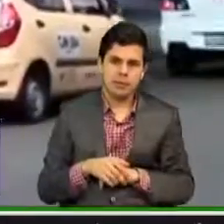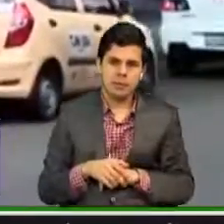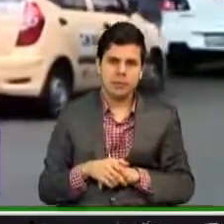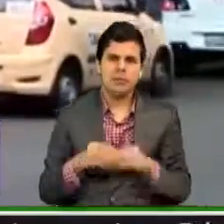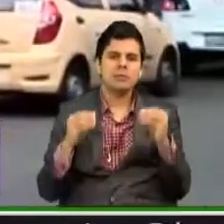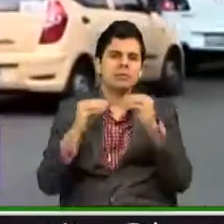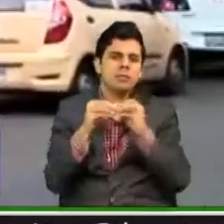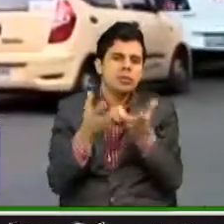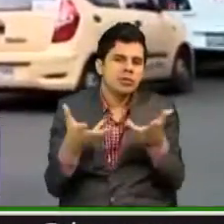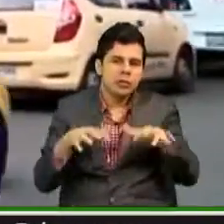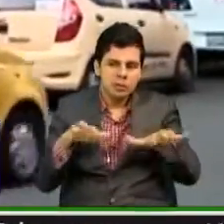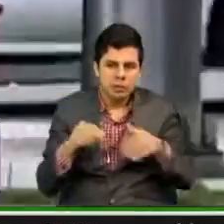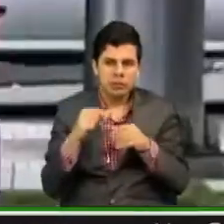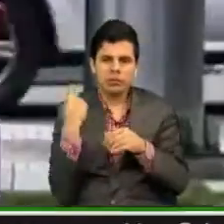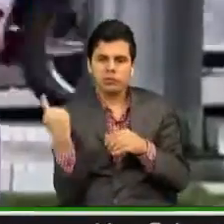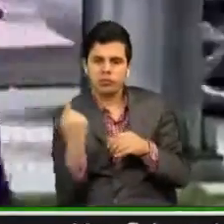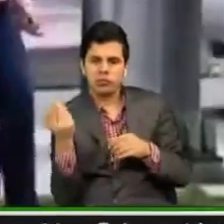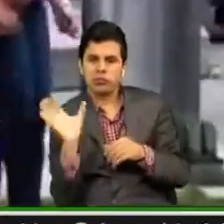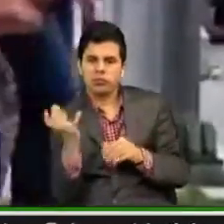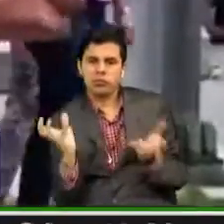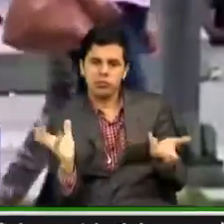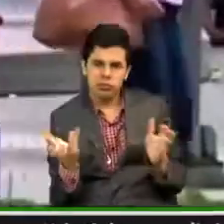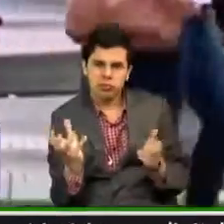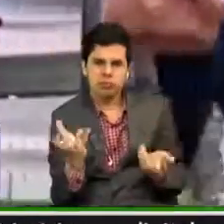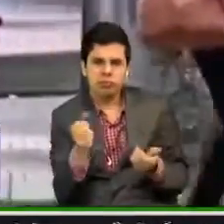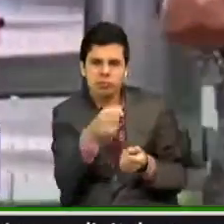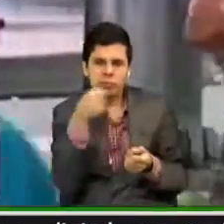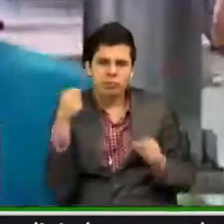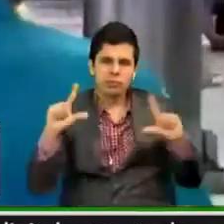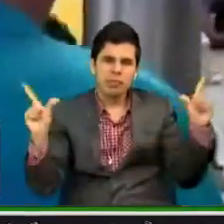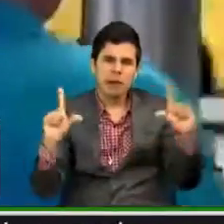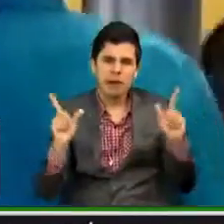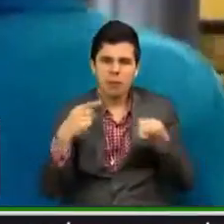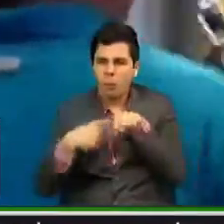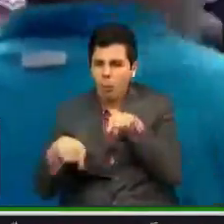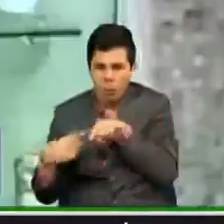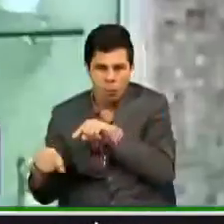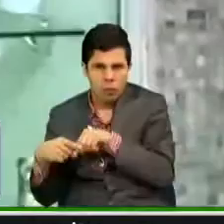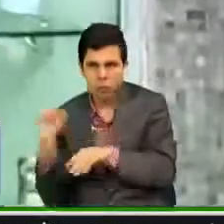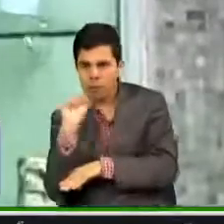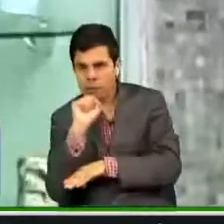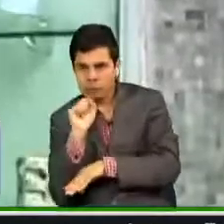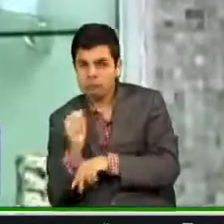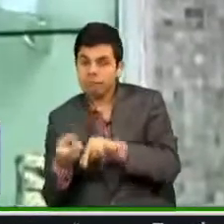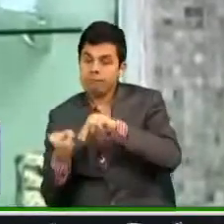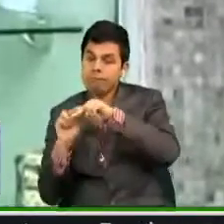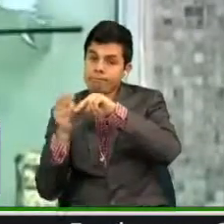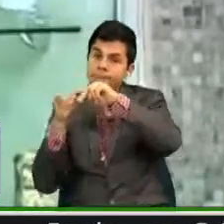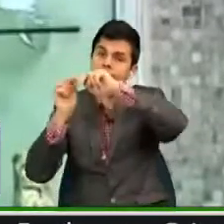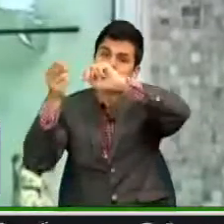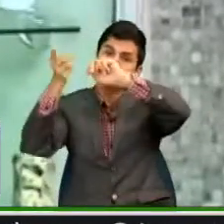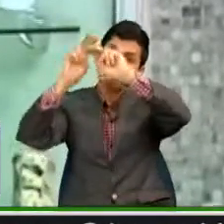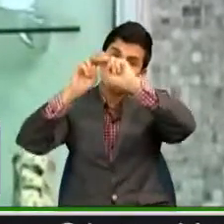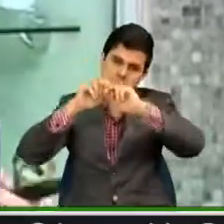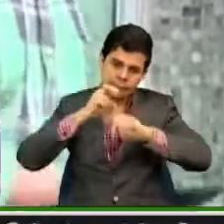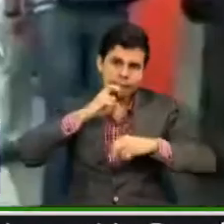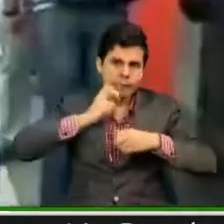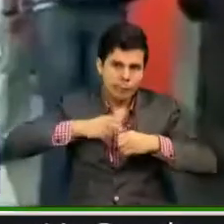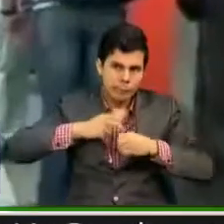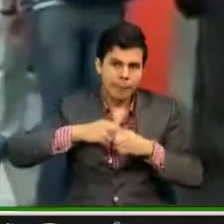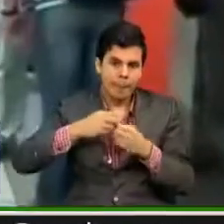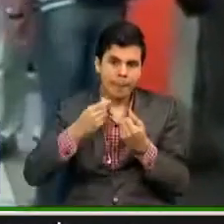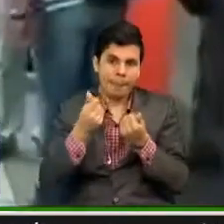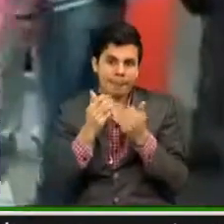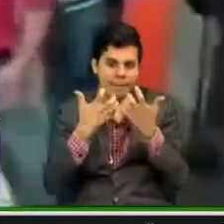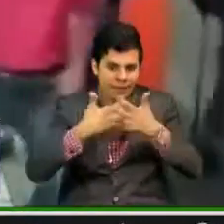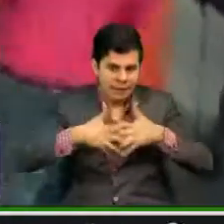materias primas, electrodomésticos, medicamentos, automóviles, entre otros mercados, aumentarán su valor. Esto podría representar el alza